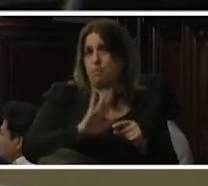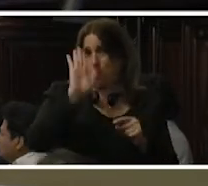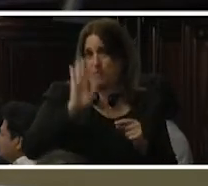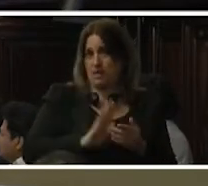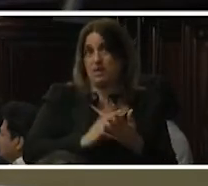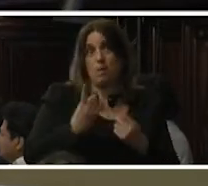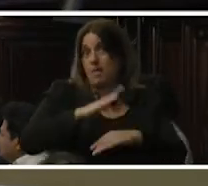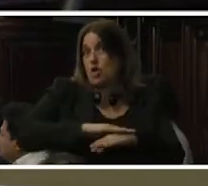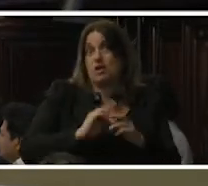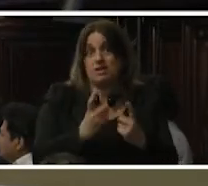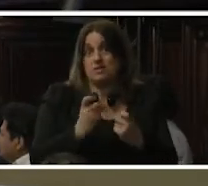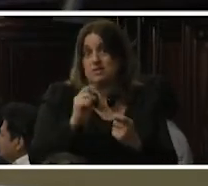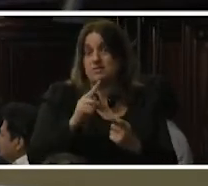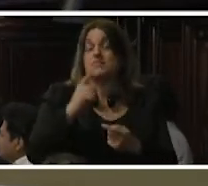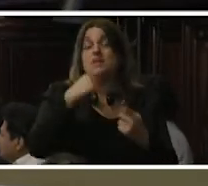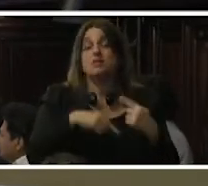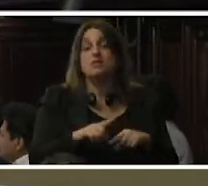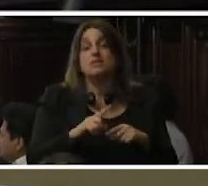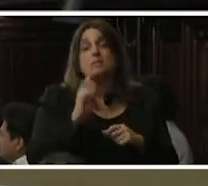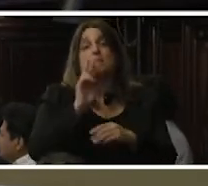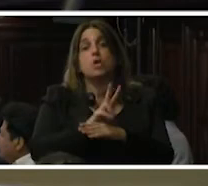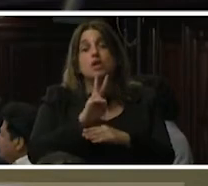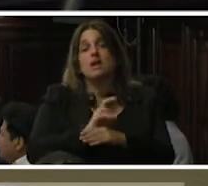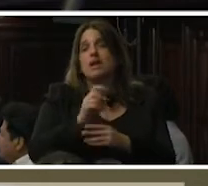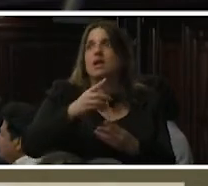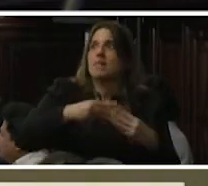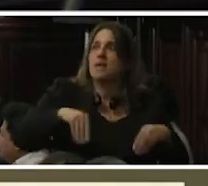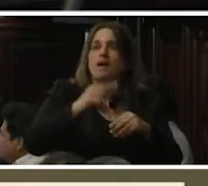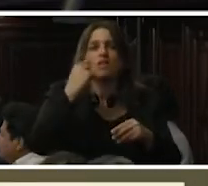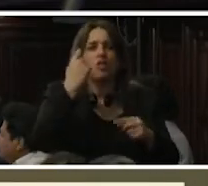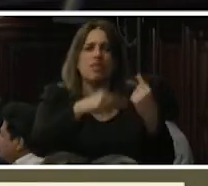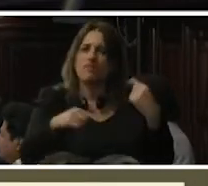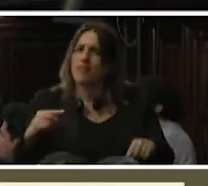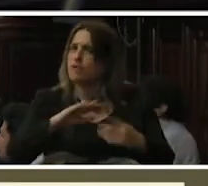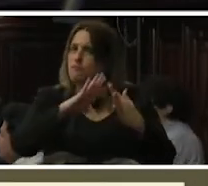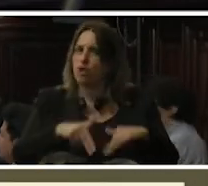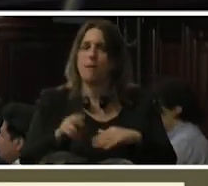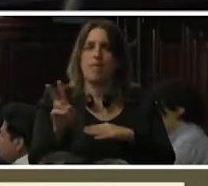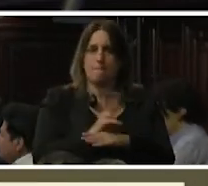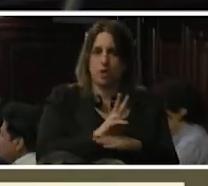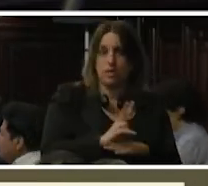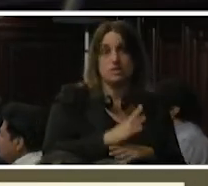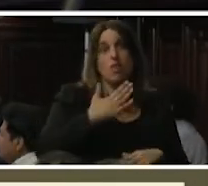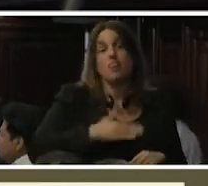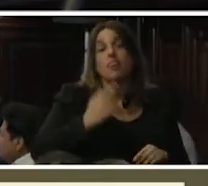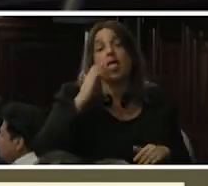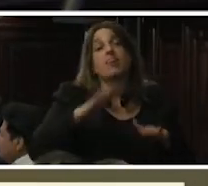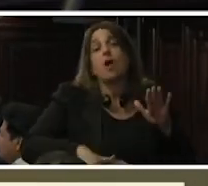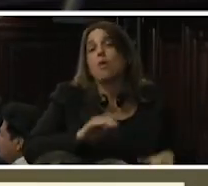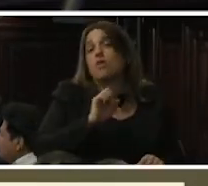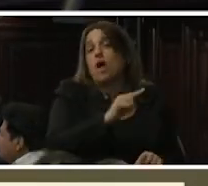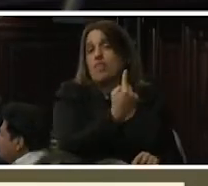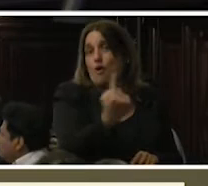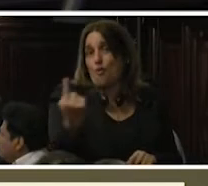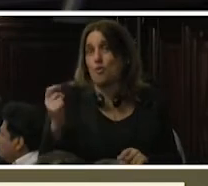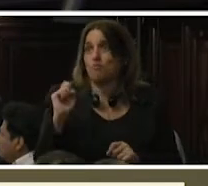corresponda. Proteger los territorios, contemplando diversas categorías de protección acorde a las particularidades de los pueblos en